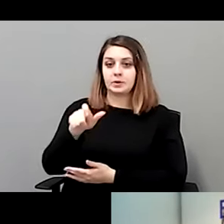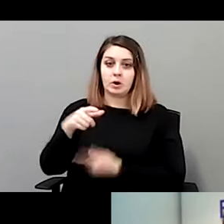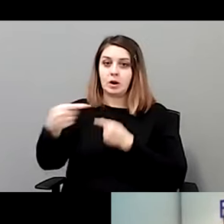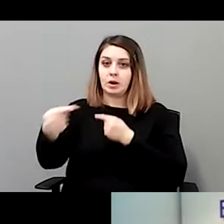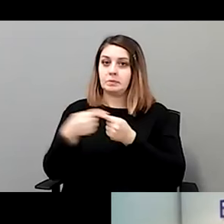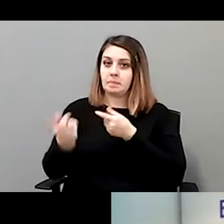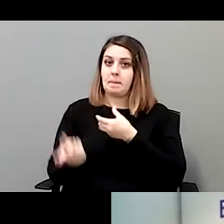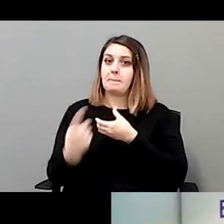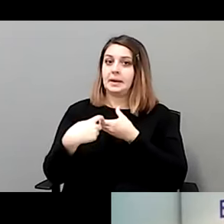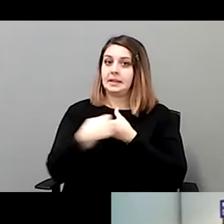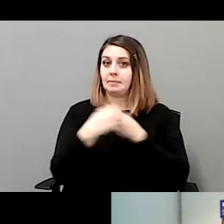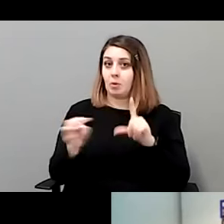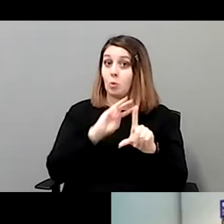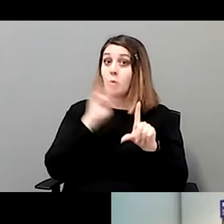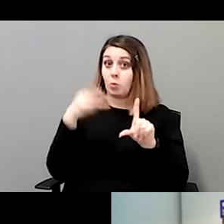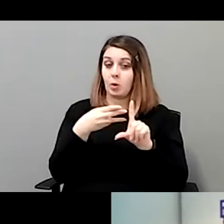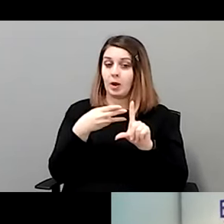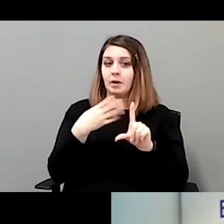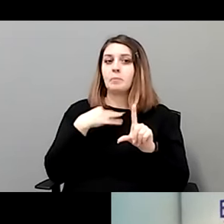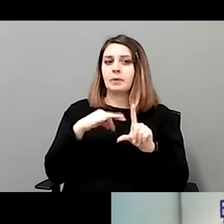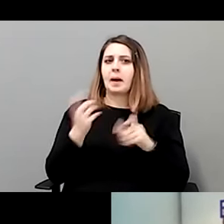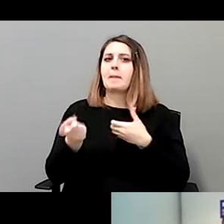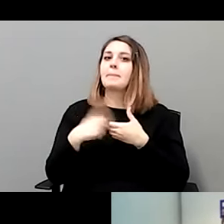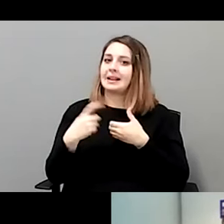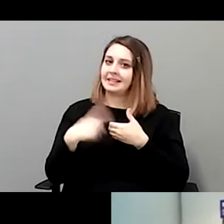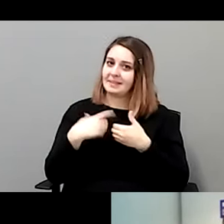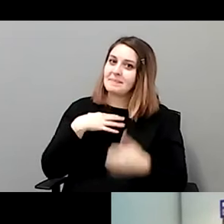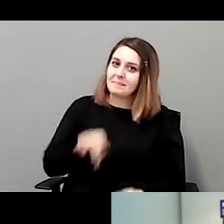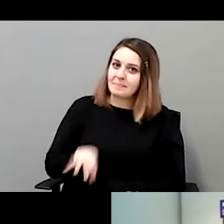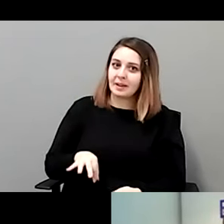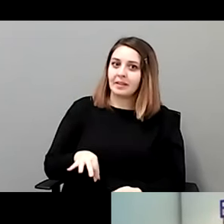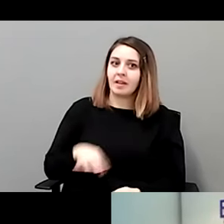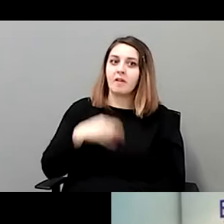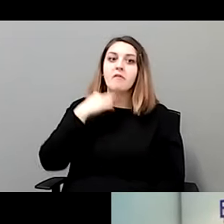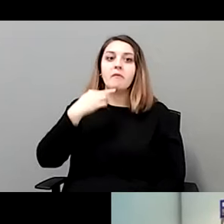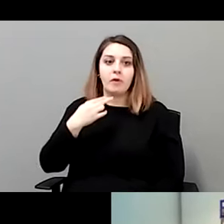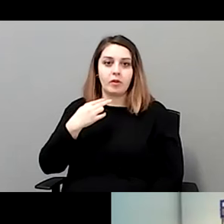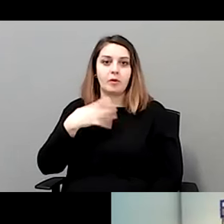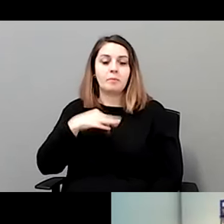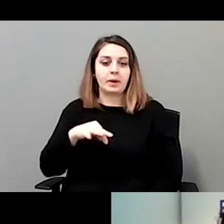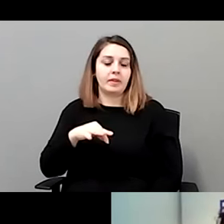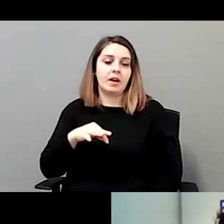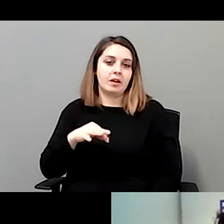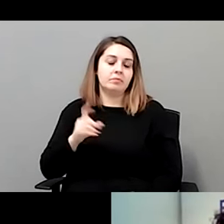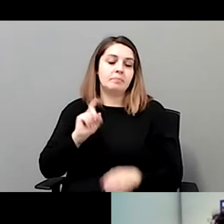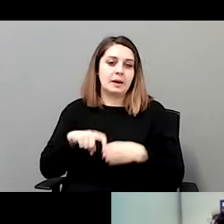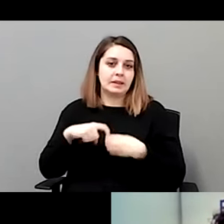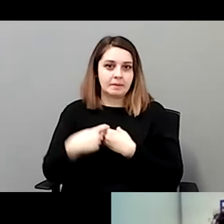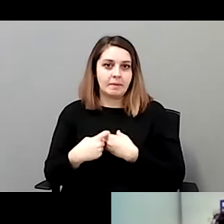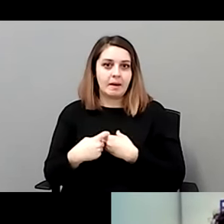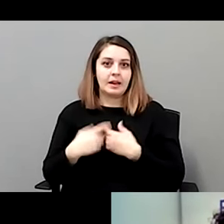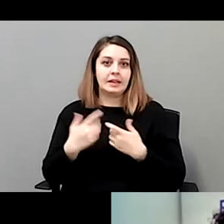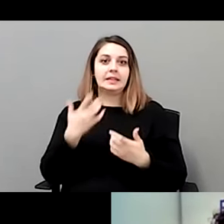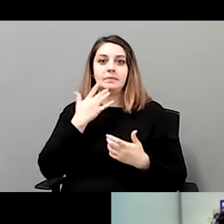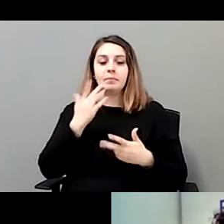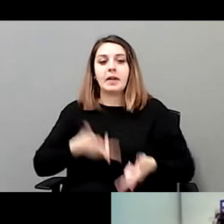a este seminario web podáis participar y podáis hacerlo de viva voz, de tal manera que se